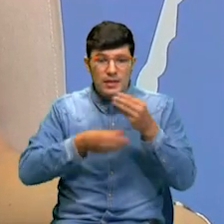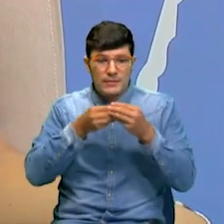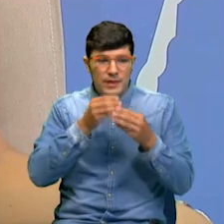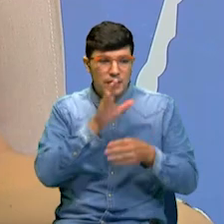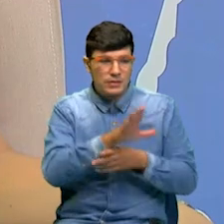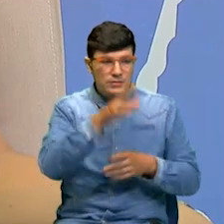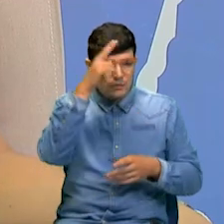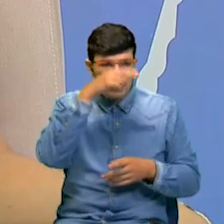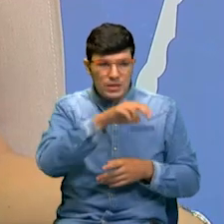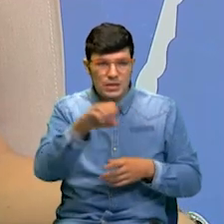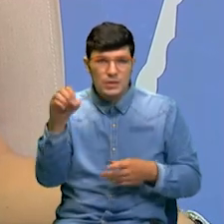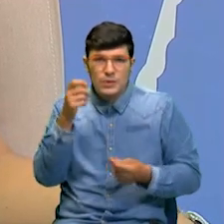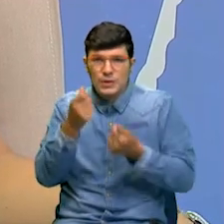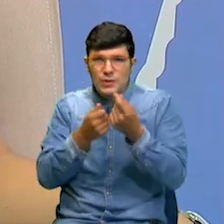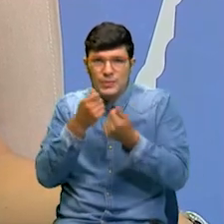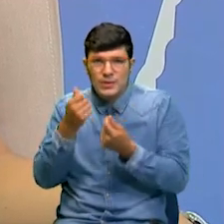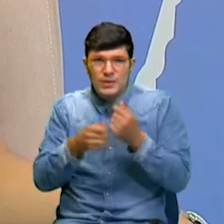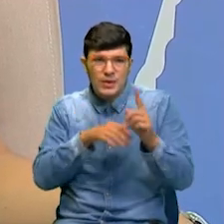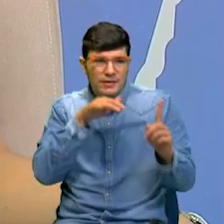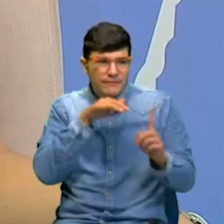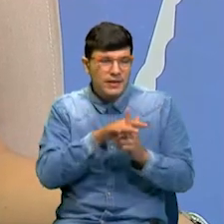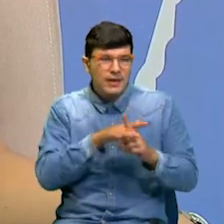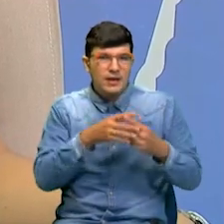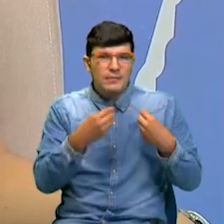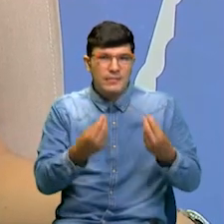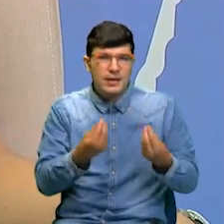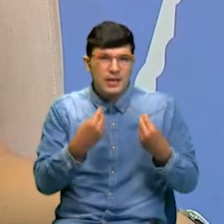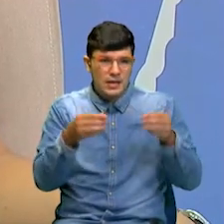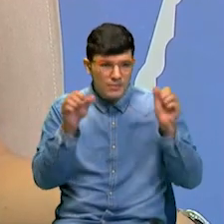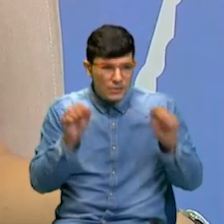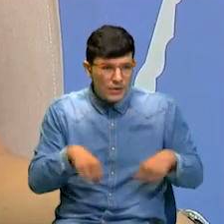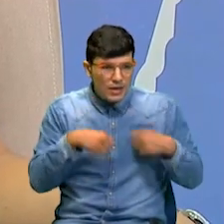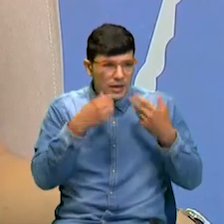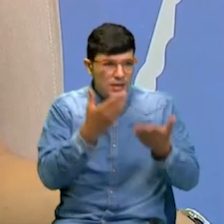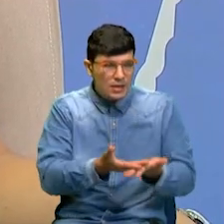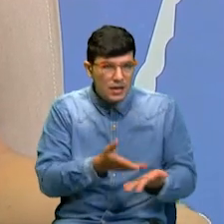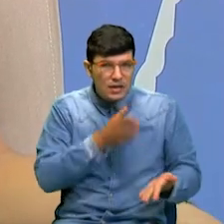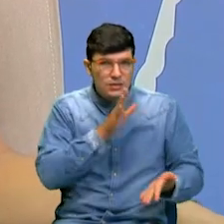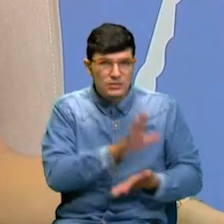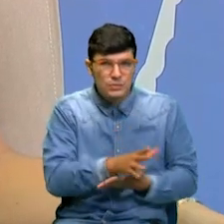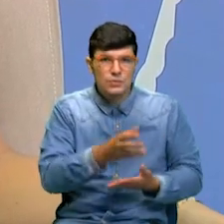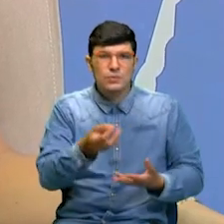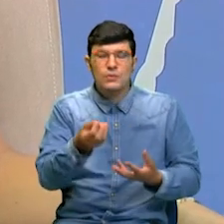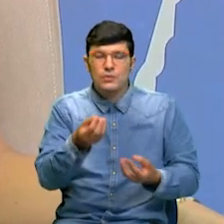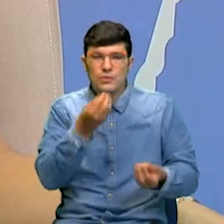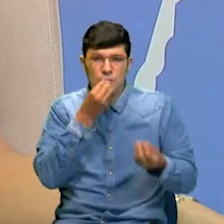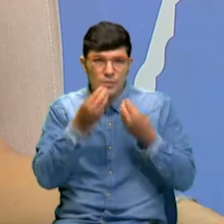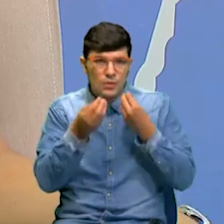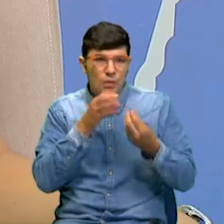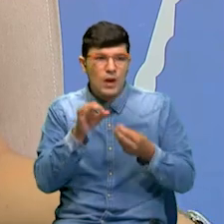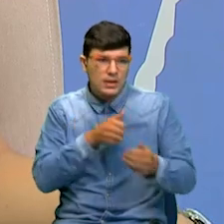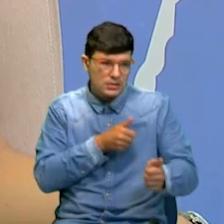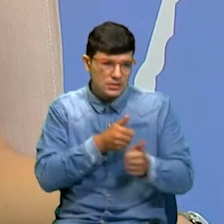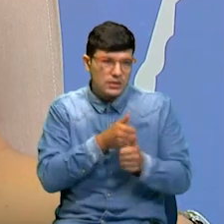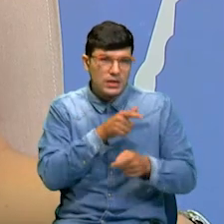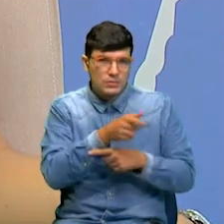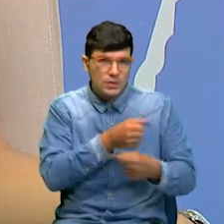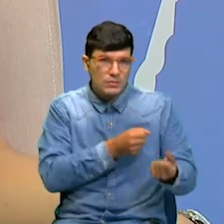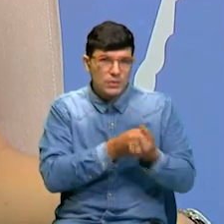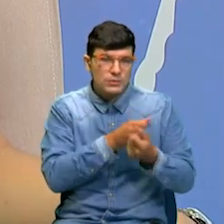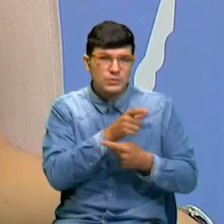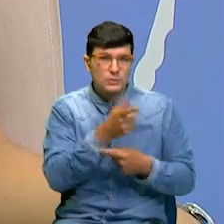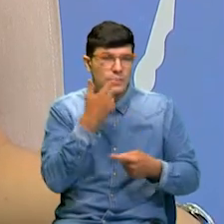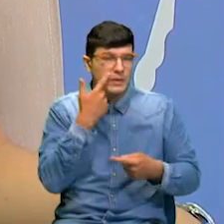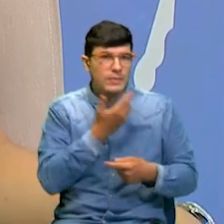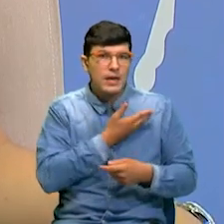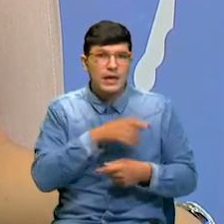encuentra económicamente estable para poderle brindar estos alimentos a sus padres, entonces